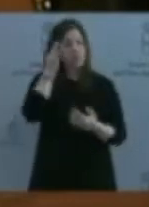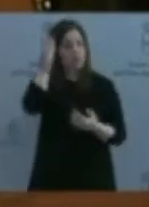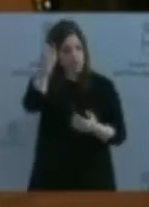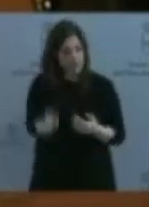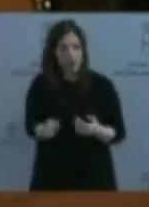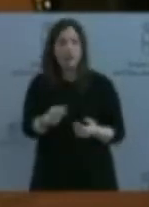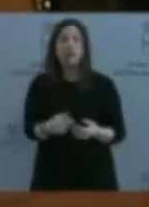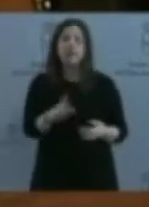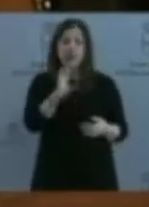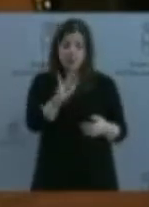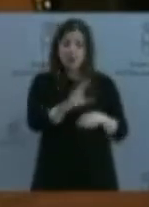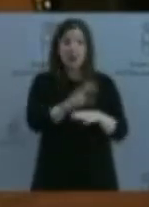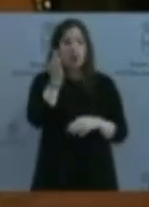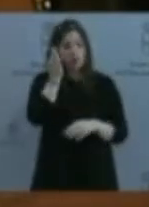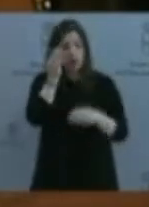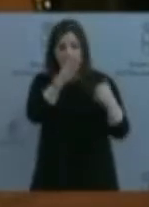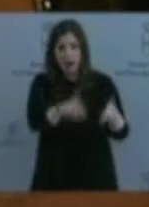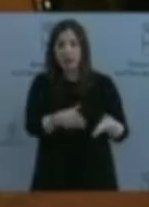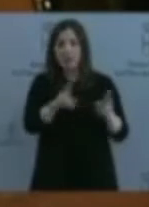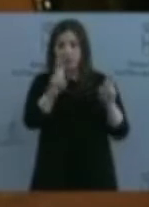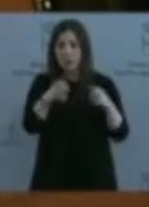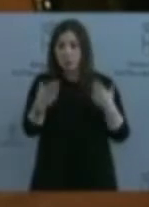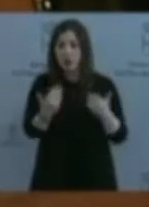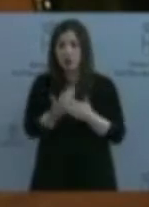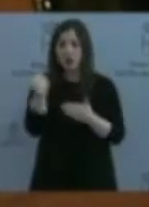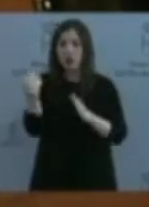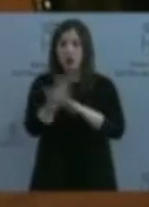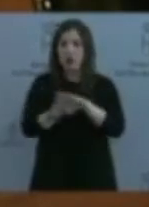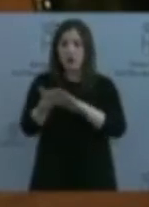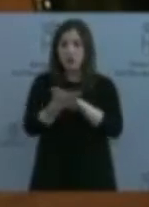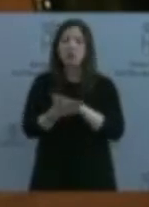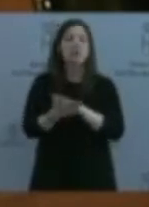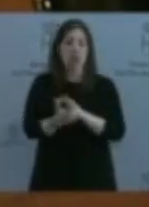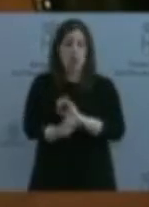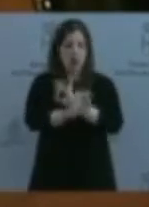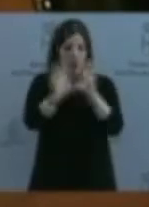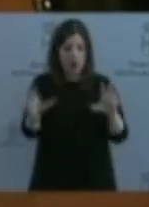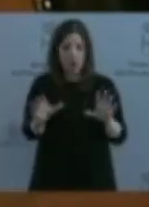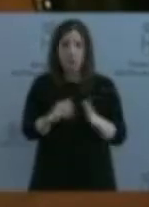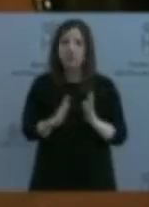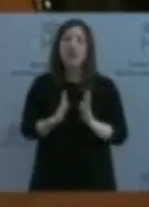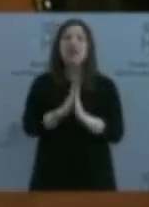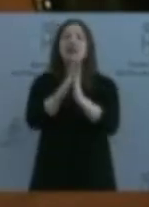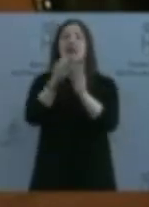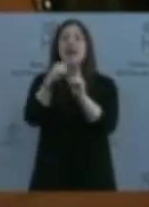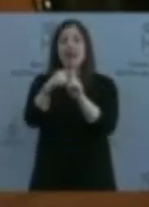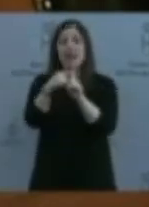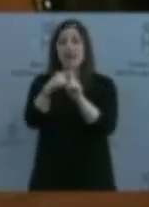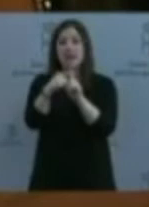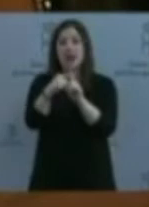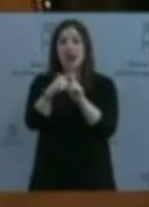siguiente, como hablábamos el otro día, y está claro. La Iglesia inmatriculóse en España más de 100.000 bienes, entre ellos